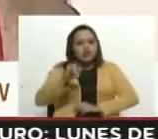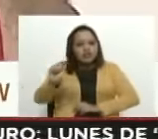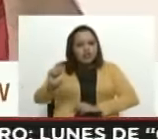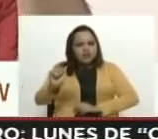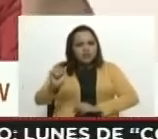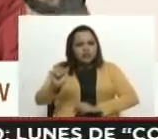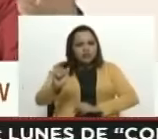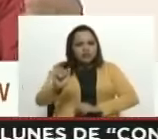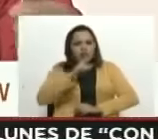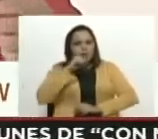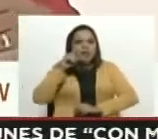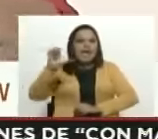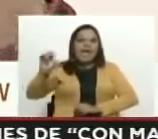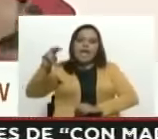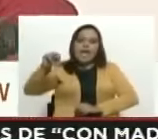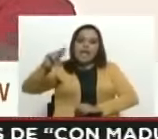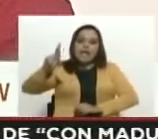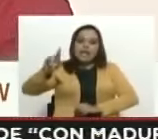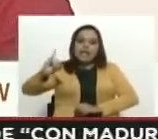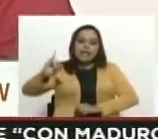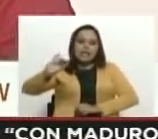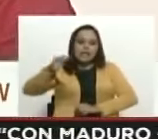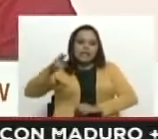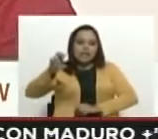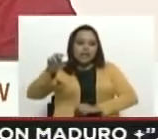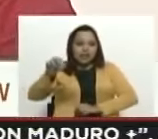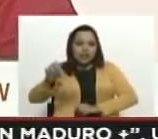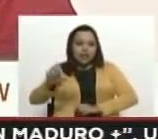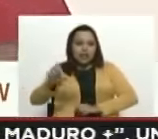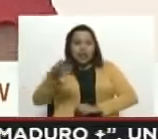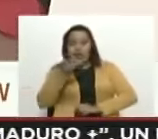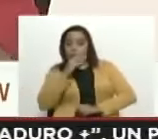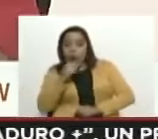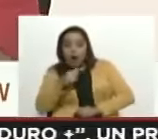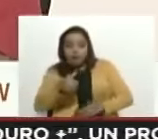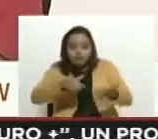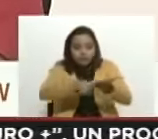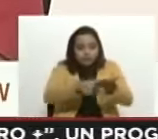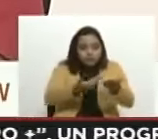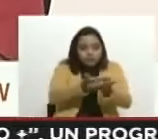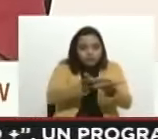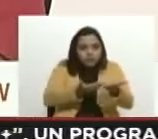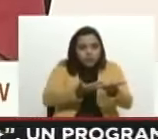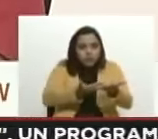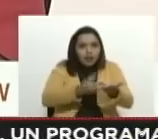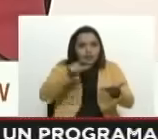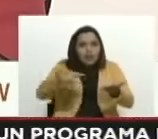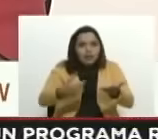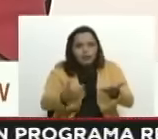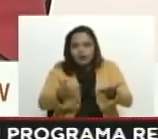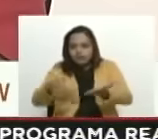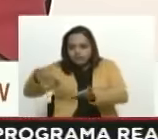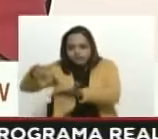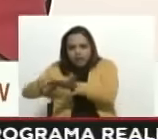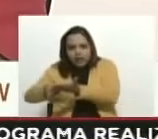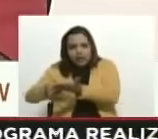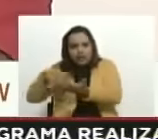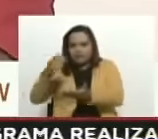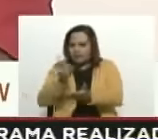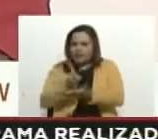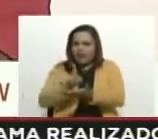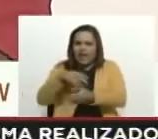Enrique Mendoza, cuando no había captahuellas, ponía a la gente a votar y terminaban sellando con el codo la huella